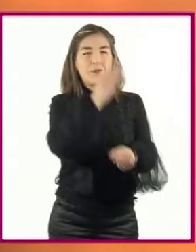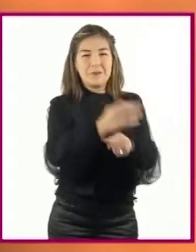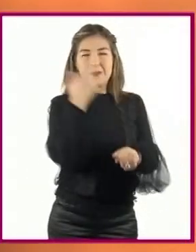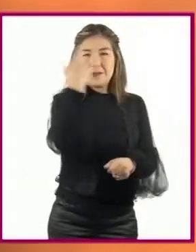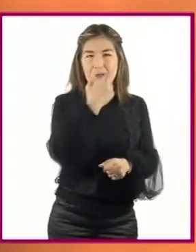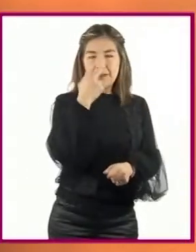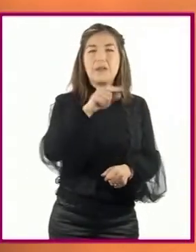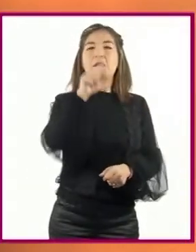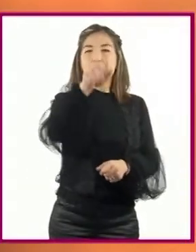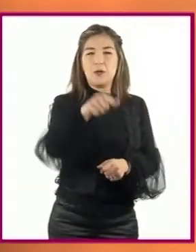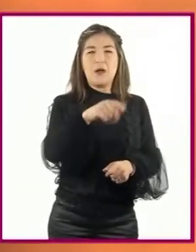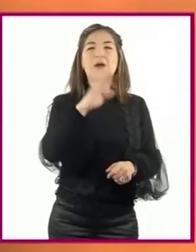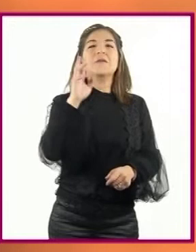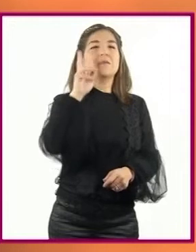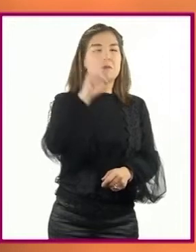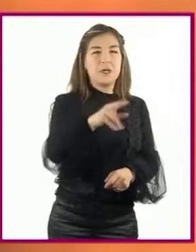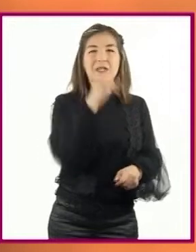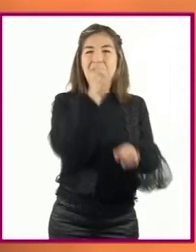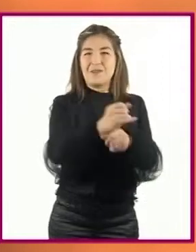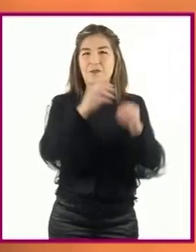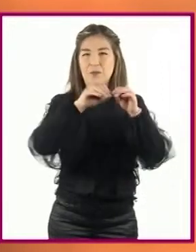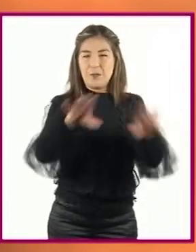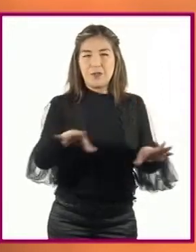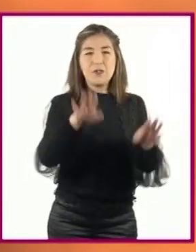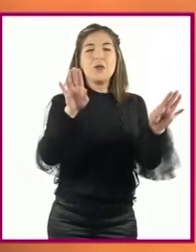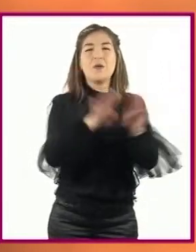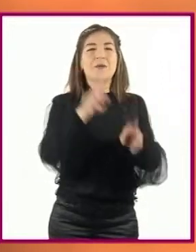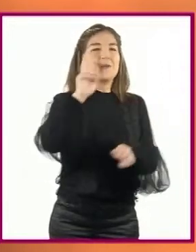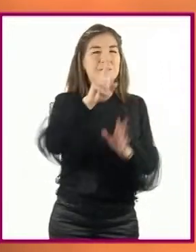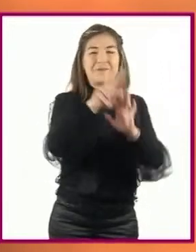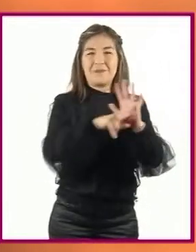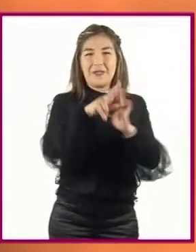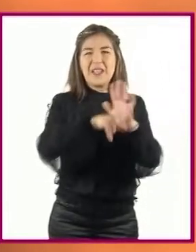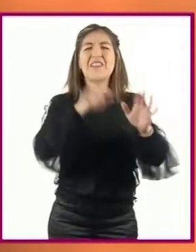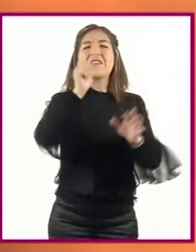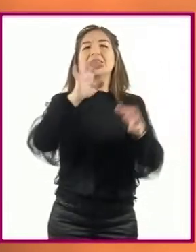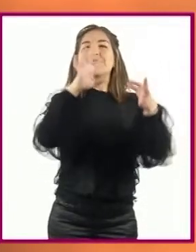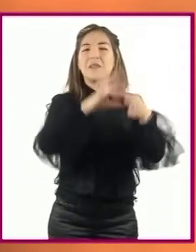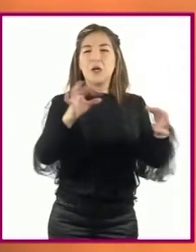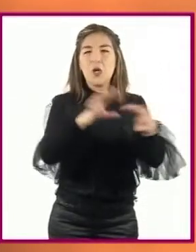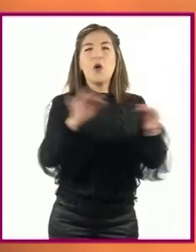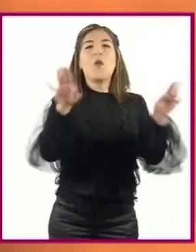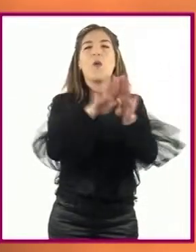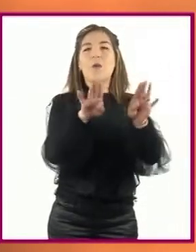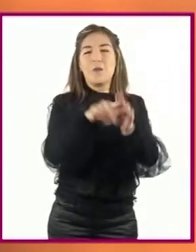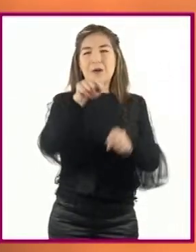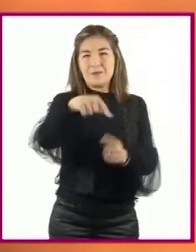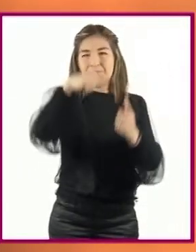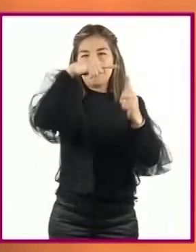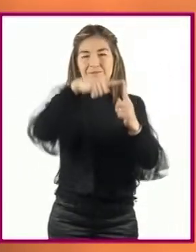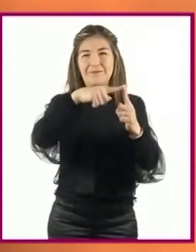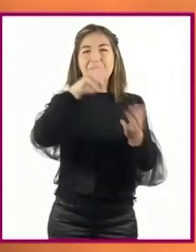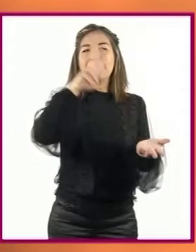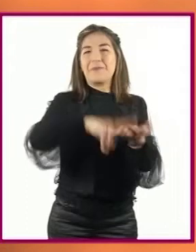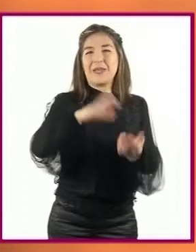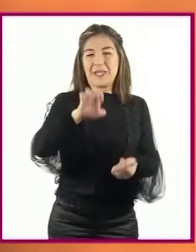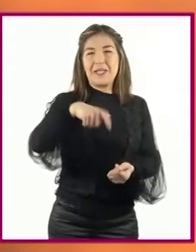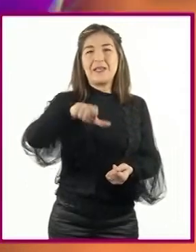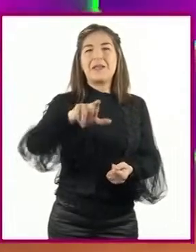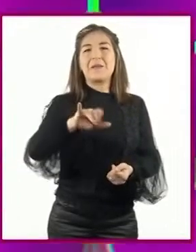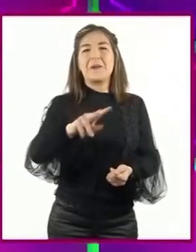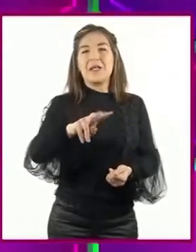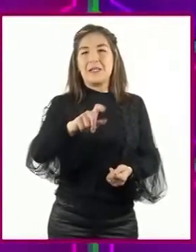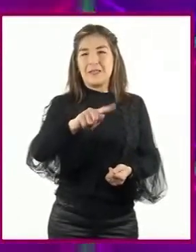les invitamos a observar información del siguiente audiovisual que explica cómo obtener divisiones equivalentes.